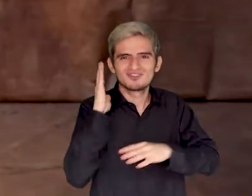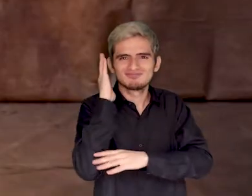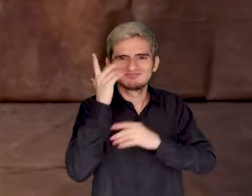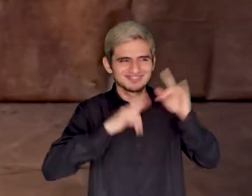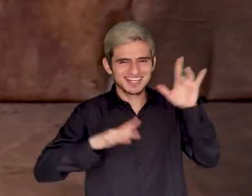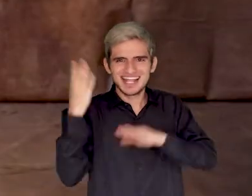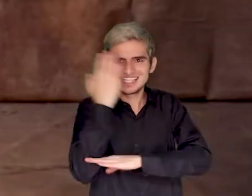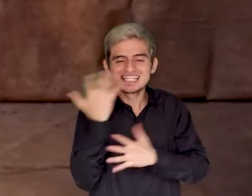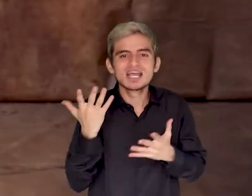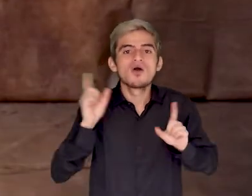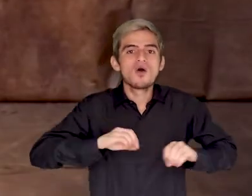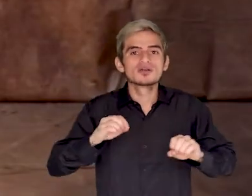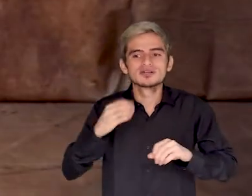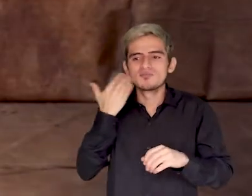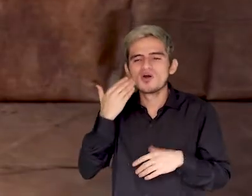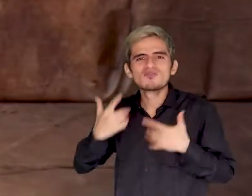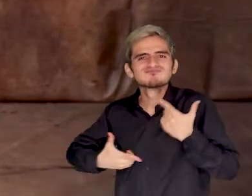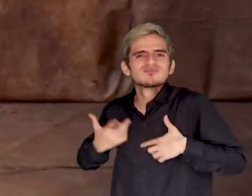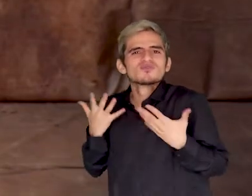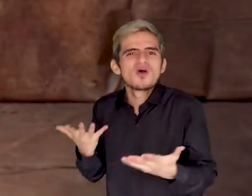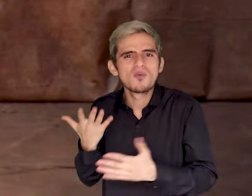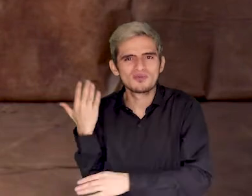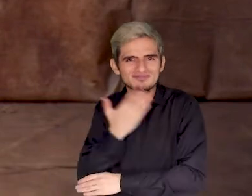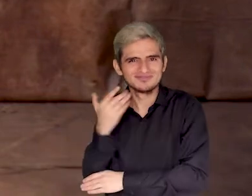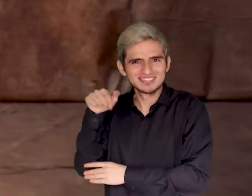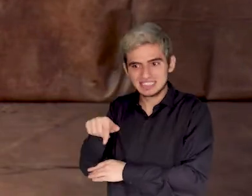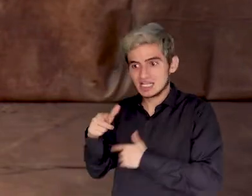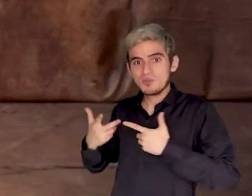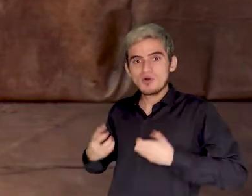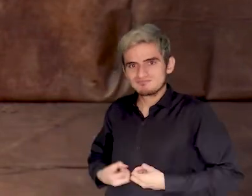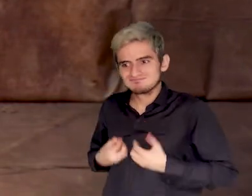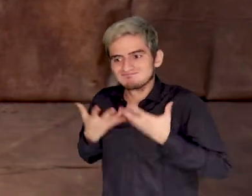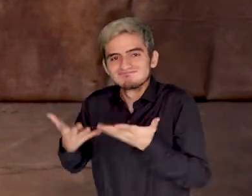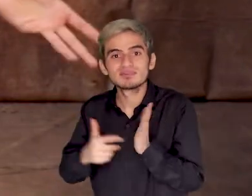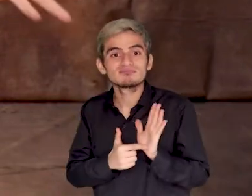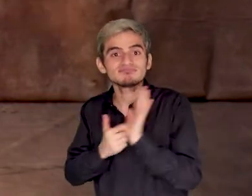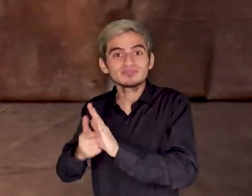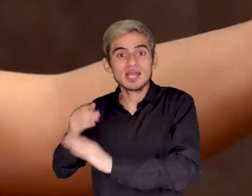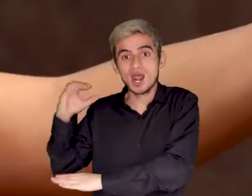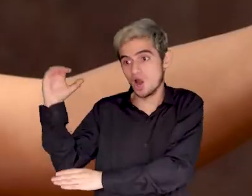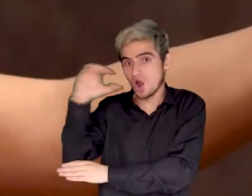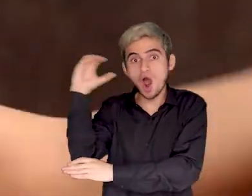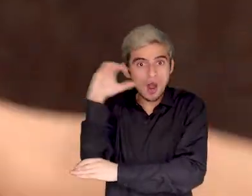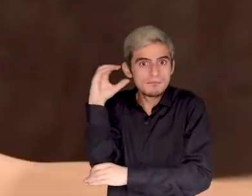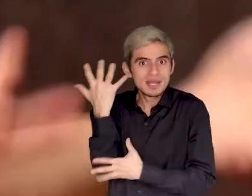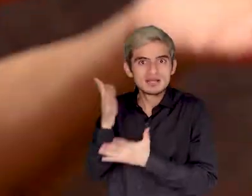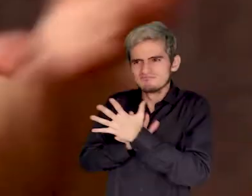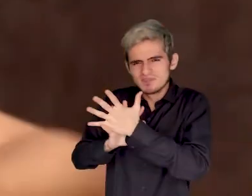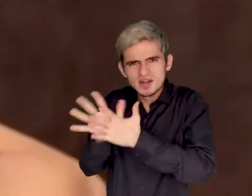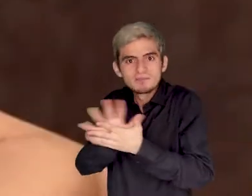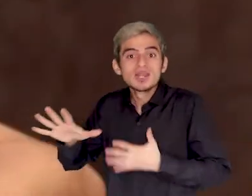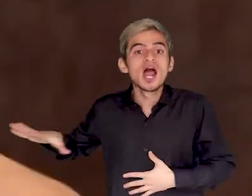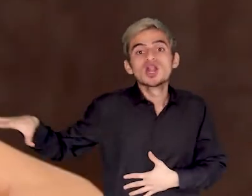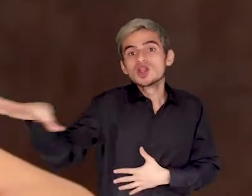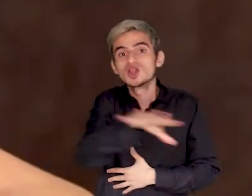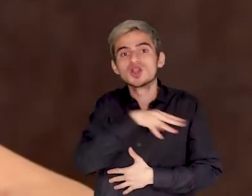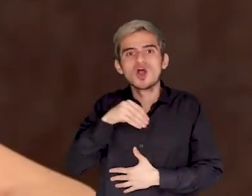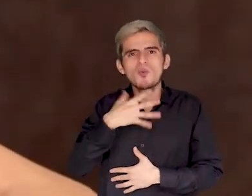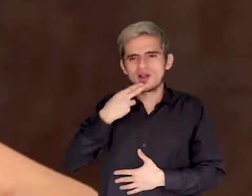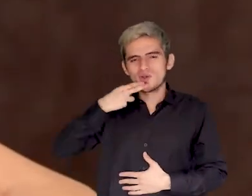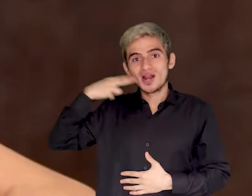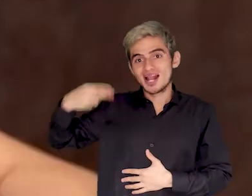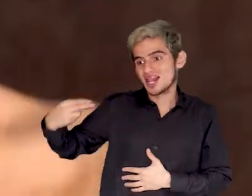Así que vengan a teatro, que vengan al cine, que vengan a ver lo que hacemos, que para ustedes nos